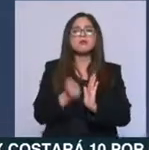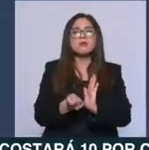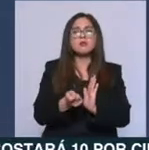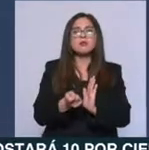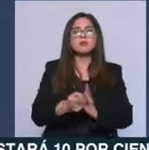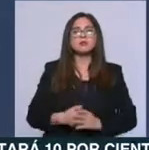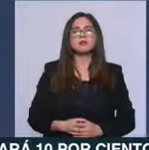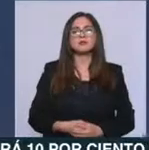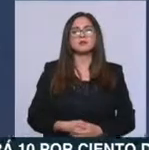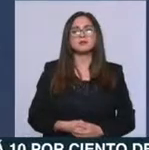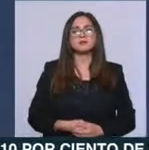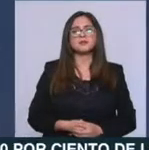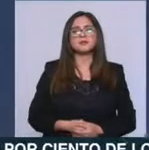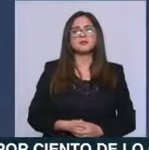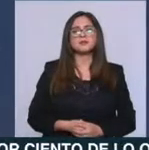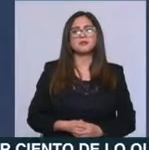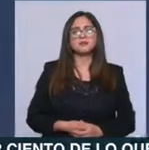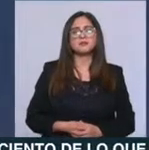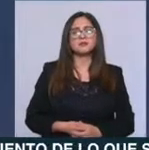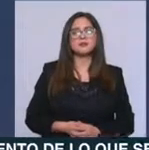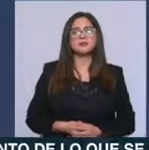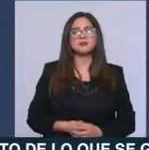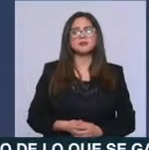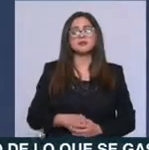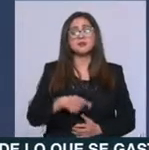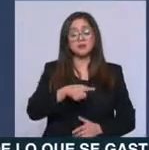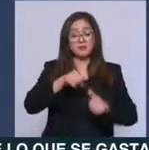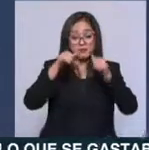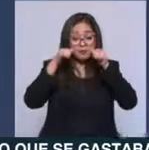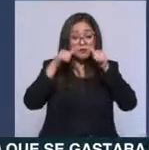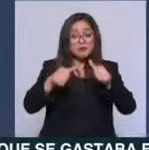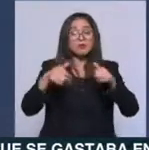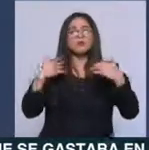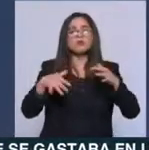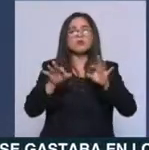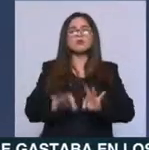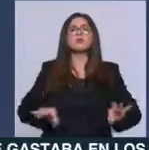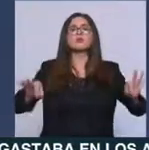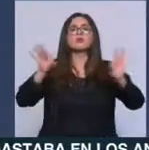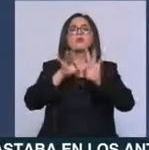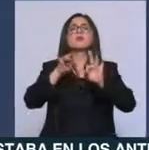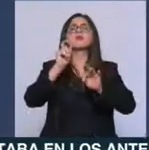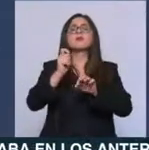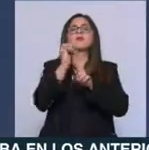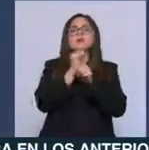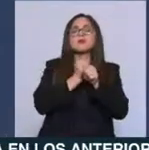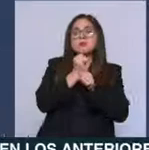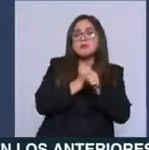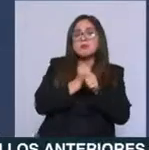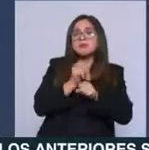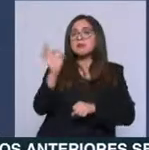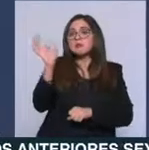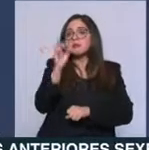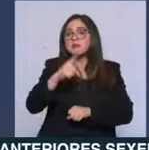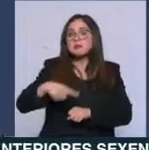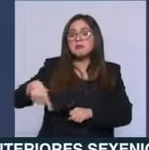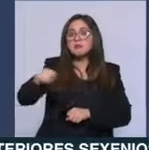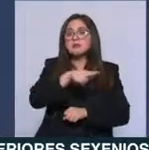fundamental la parte de las investigaciones, con lo cual, pues bueno, ahí hay muchos elementos que seguramente